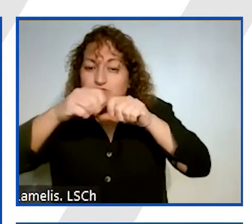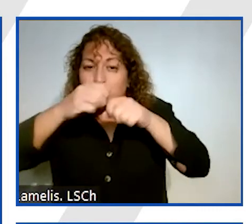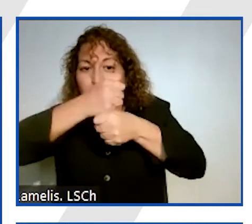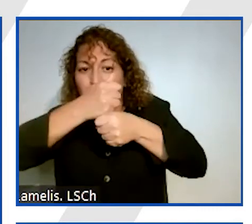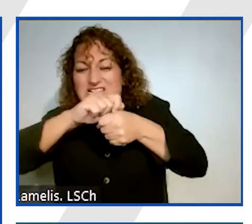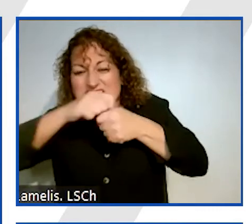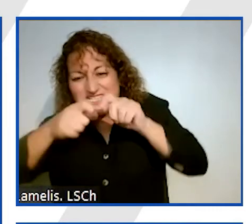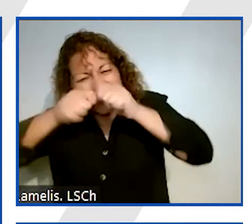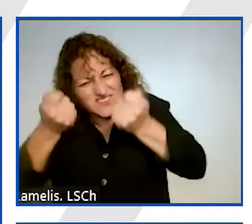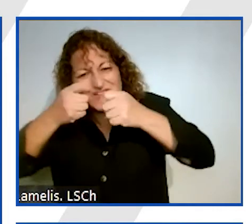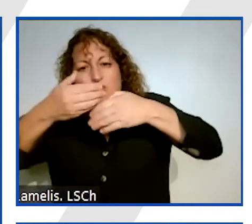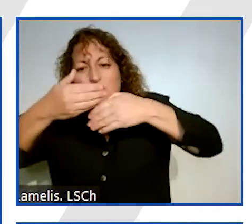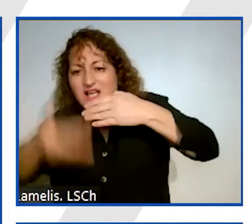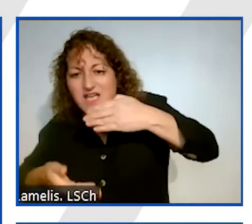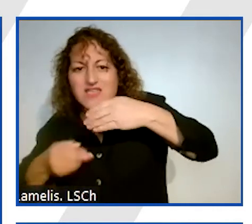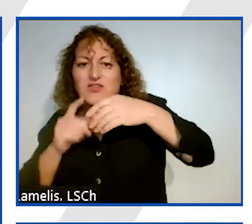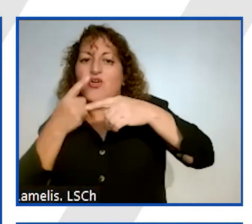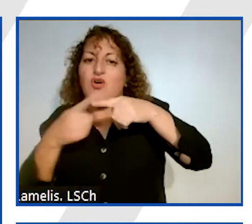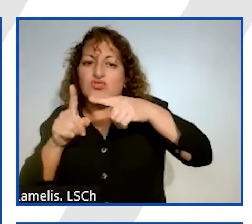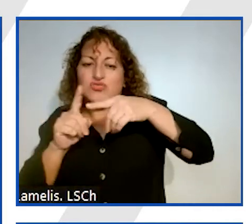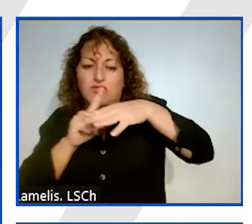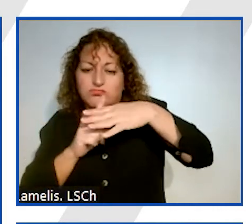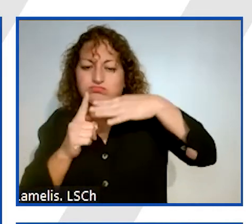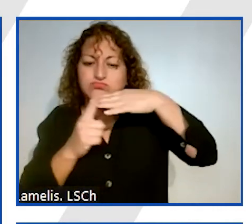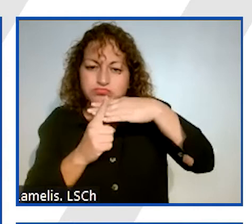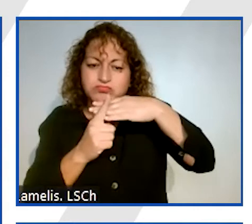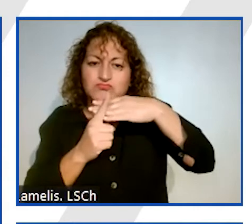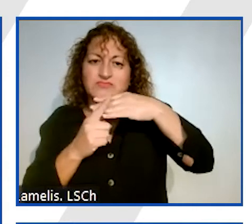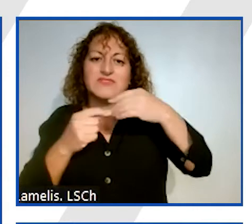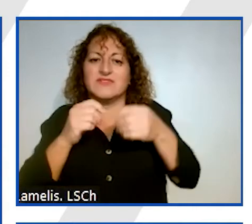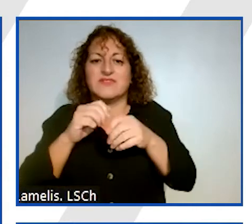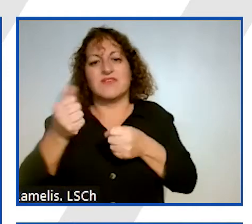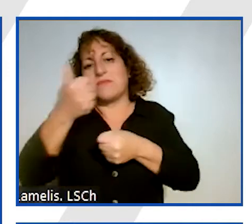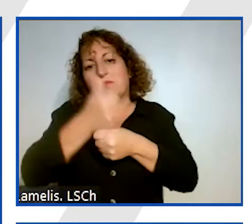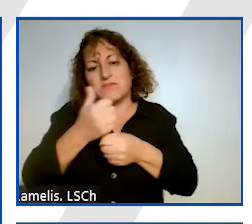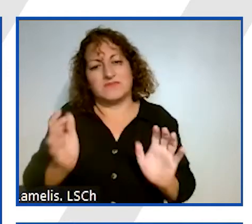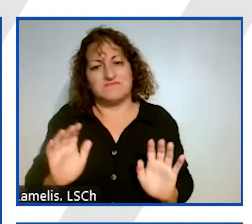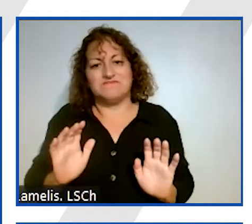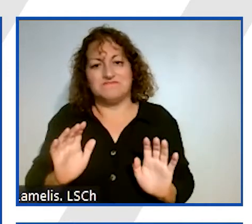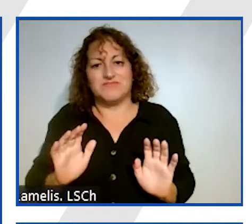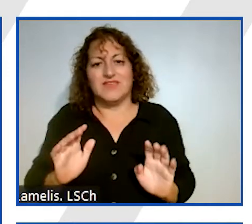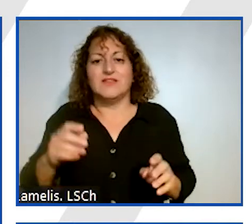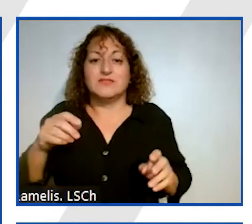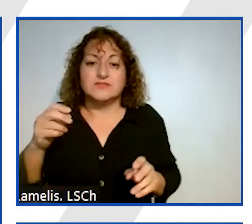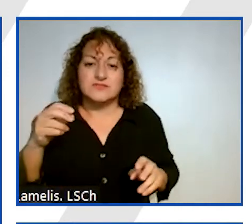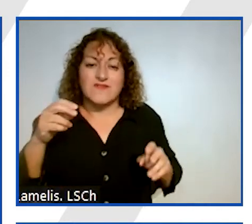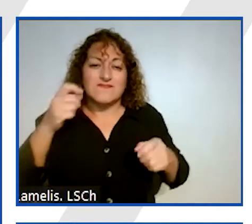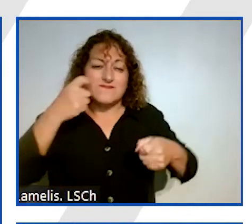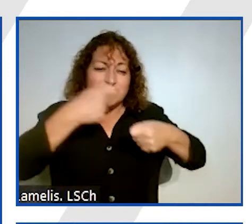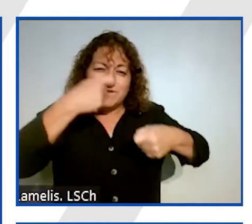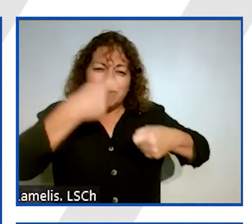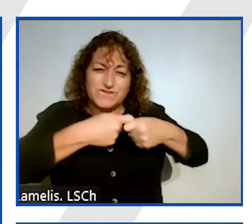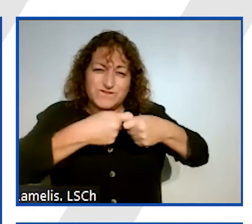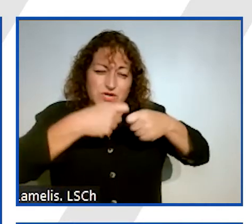la fila y simplemente voy a tener una cadena sin fin de dientes. Por eso los registros fósiles están